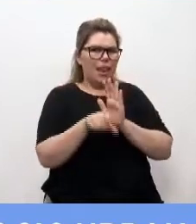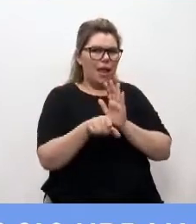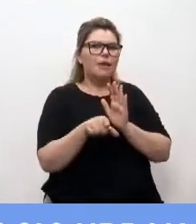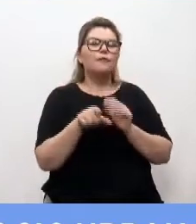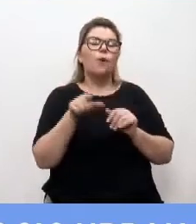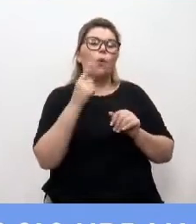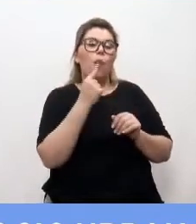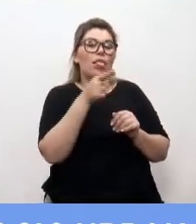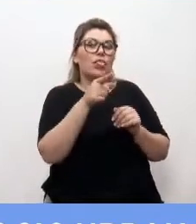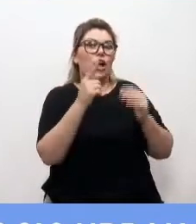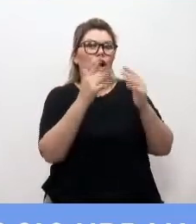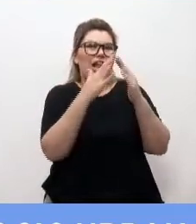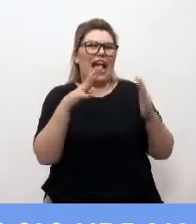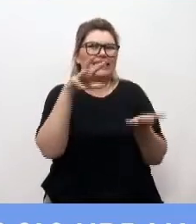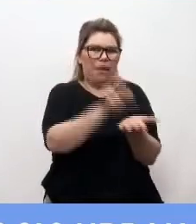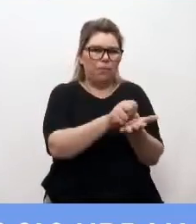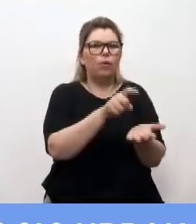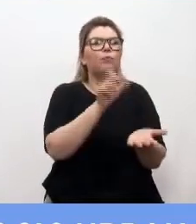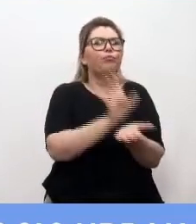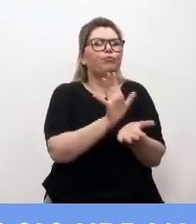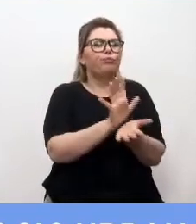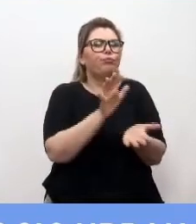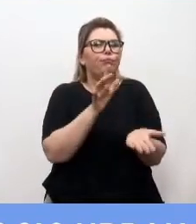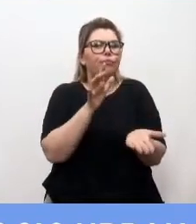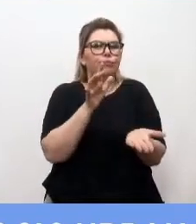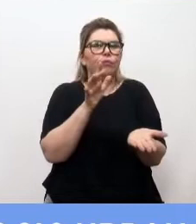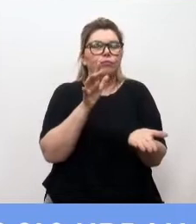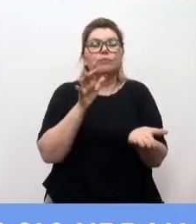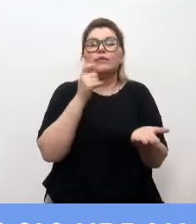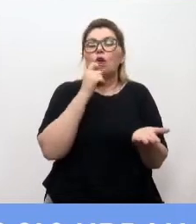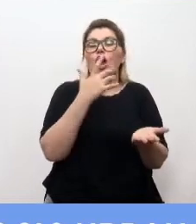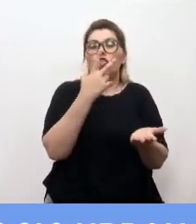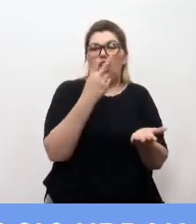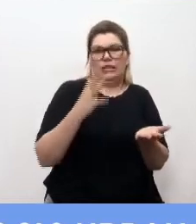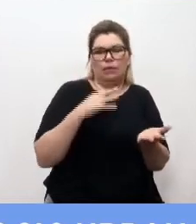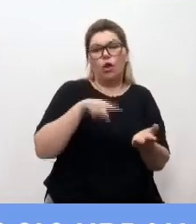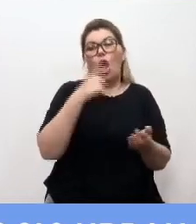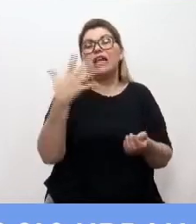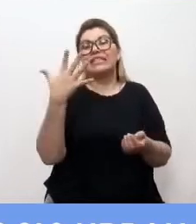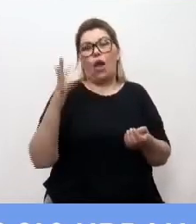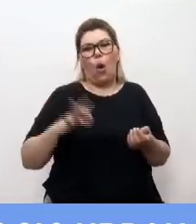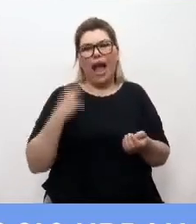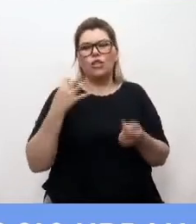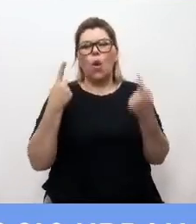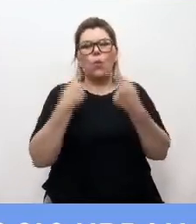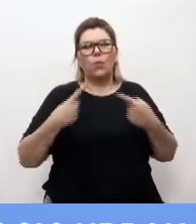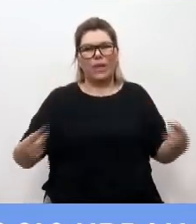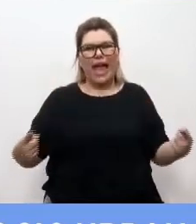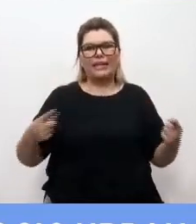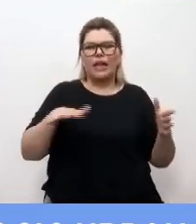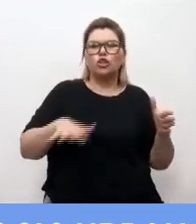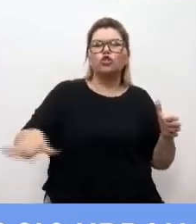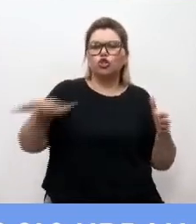bien individualizado y determinado. De 5 años, cuando se trate de bienes comprendidos dentro de una